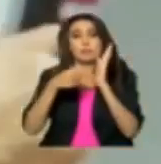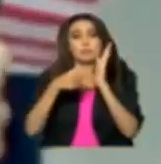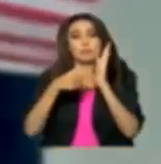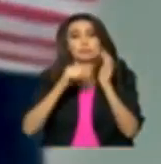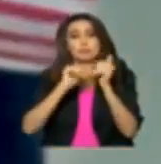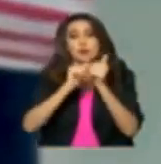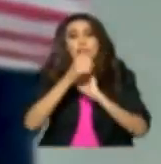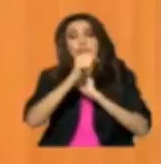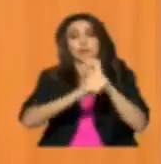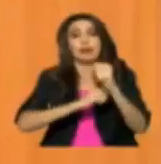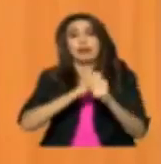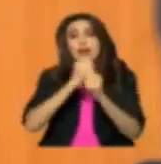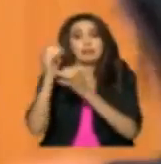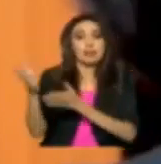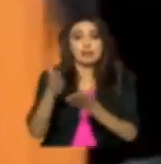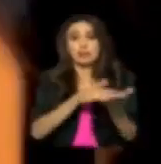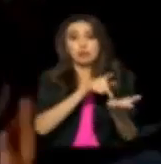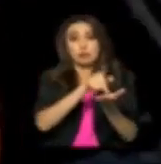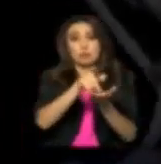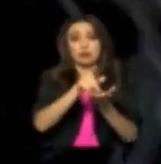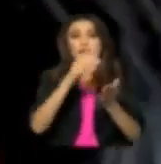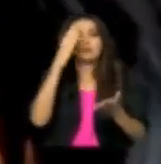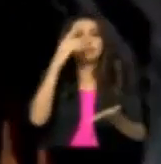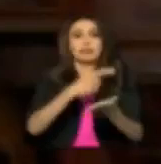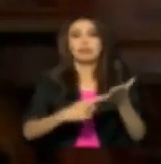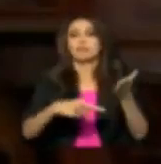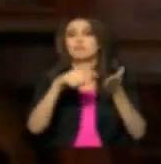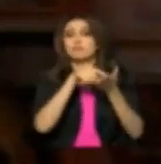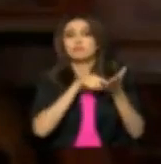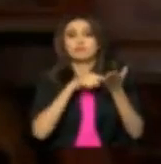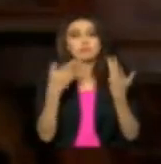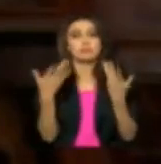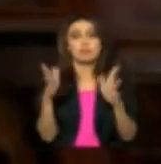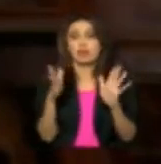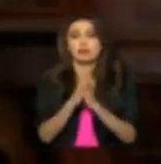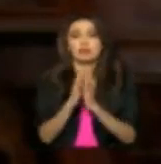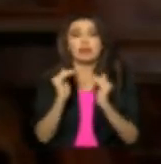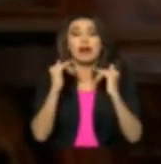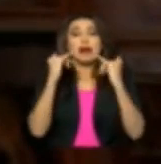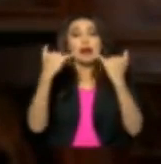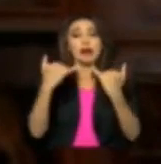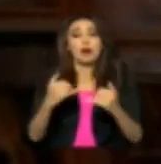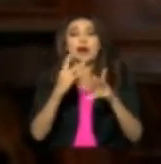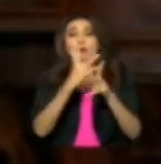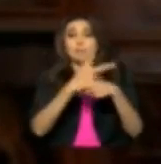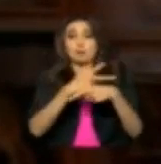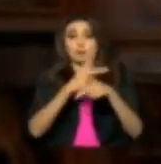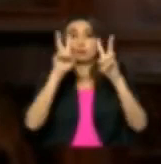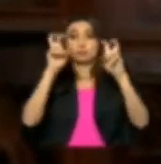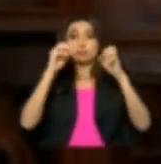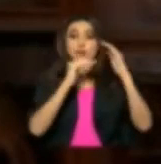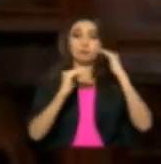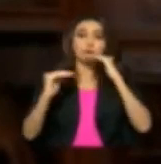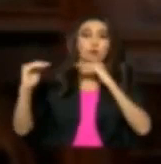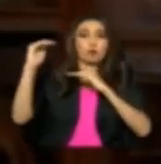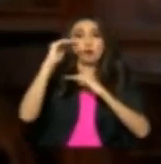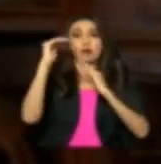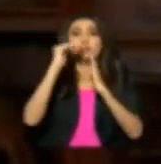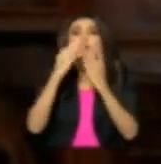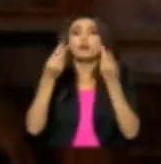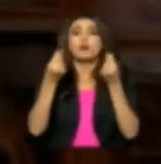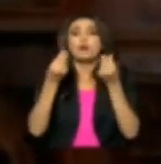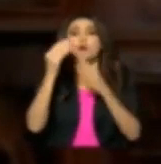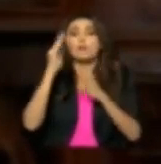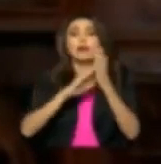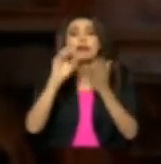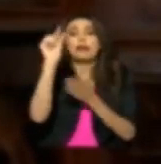a la renta. Compatriotas, para que nuestro sector productivo crezca y genere más empleo, tenemos que reducir sus costos.